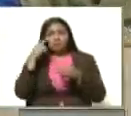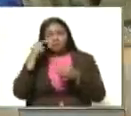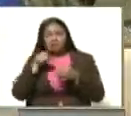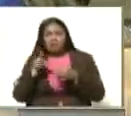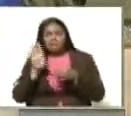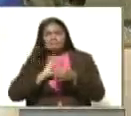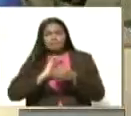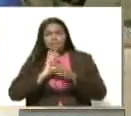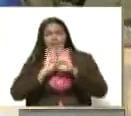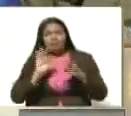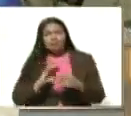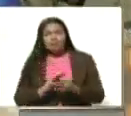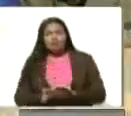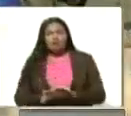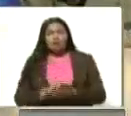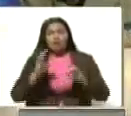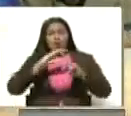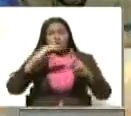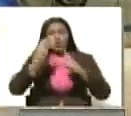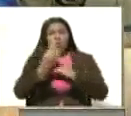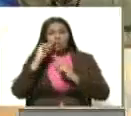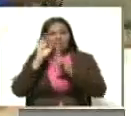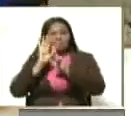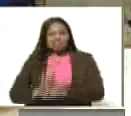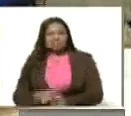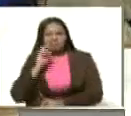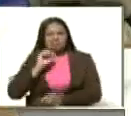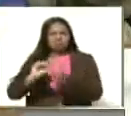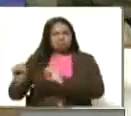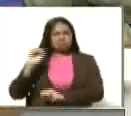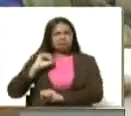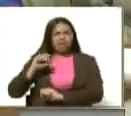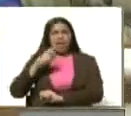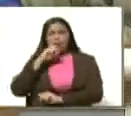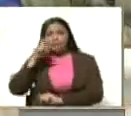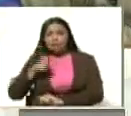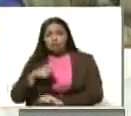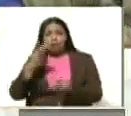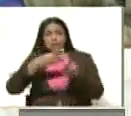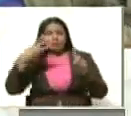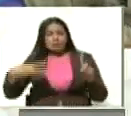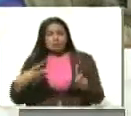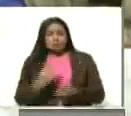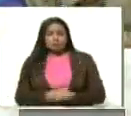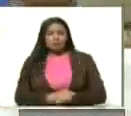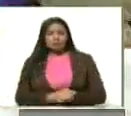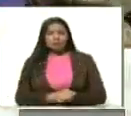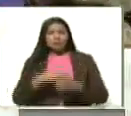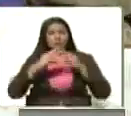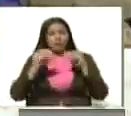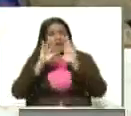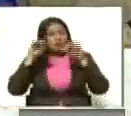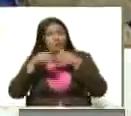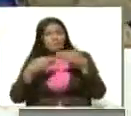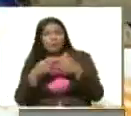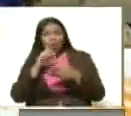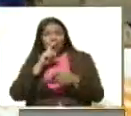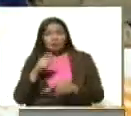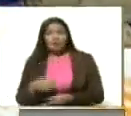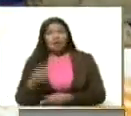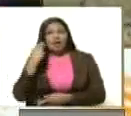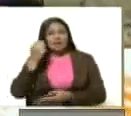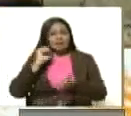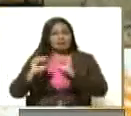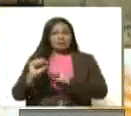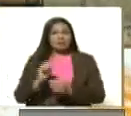cultura machista, misógina, homofóbica y bueno, evitando todo ese tipo de discriminaciones, el racismo.